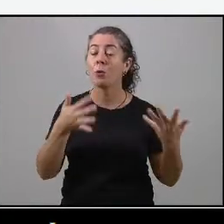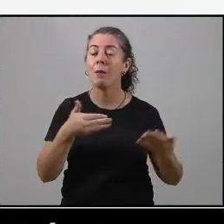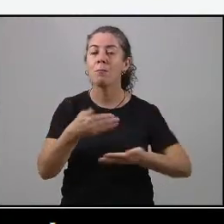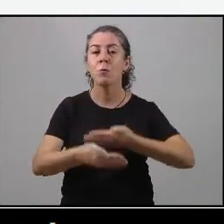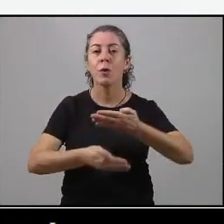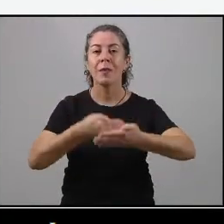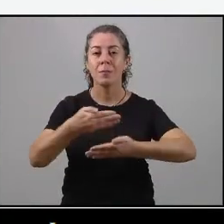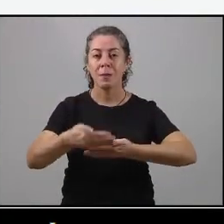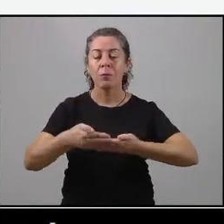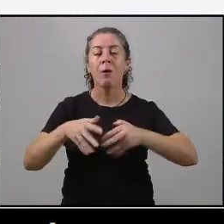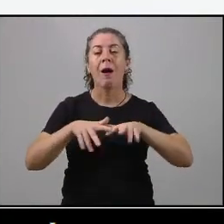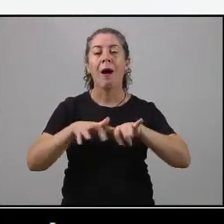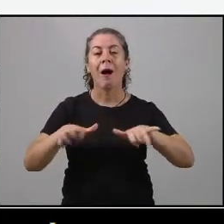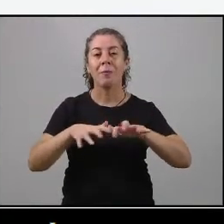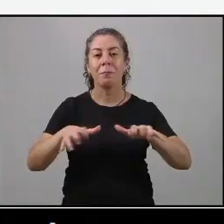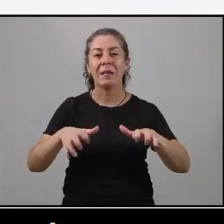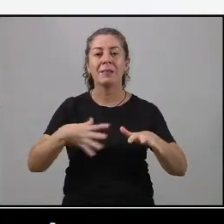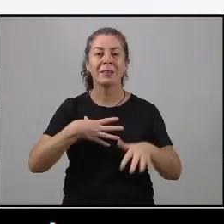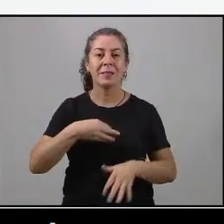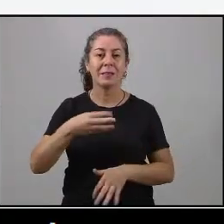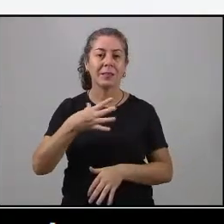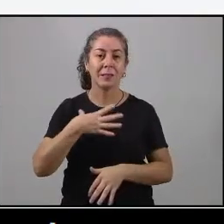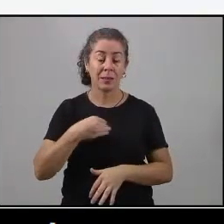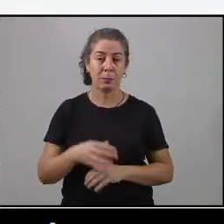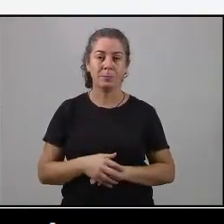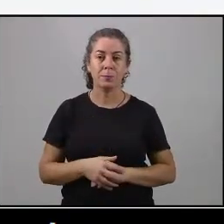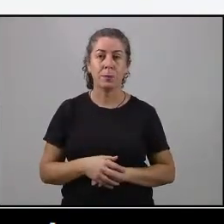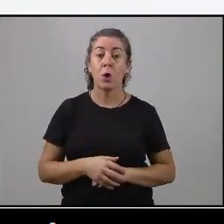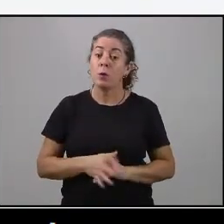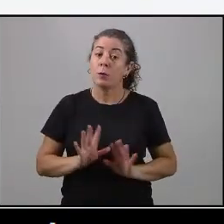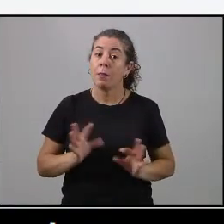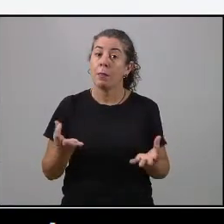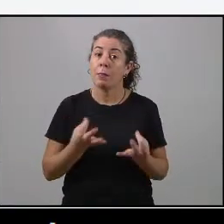procedimiento administrativo, pleno sometimiento a la ley y al